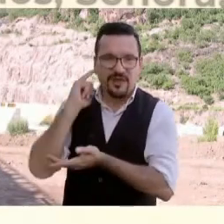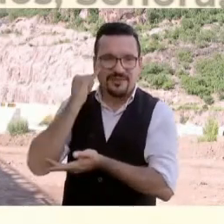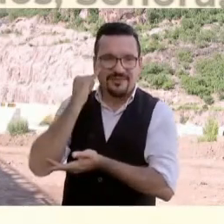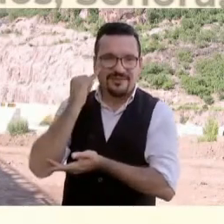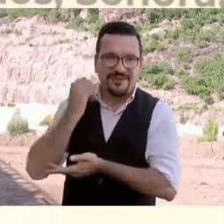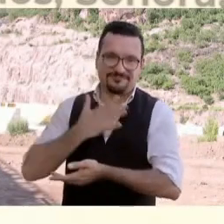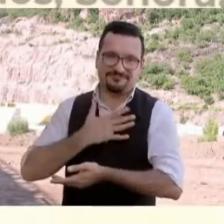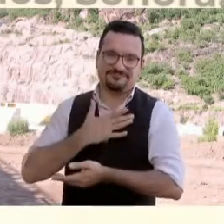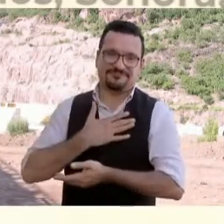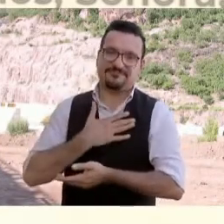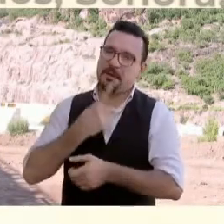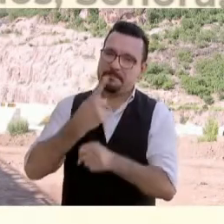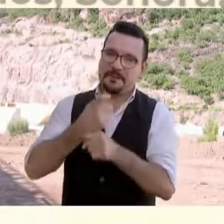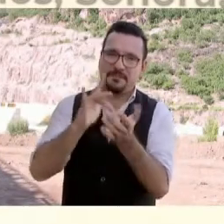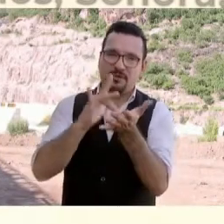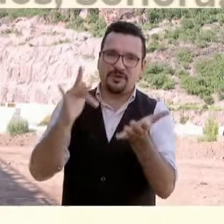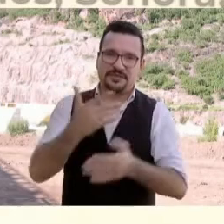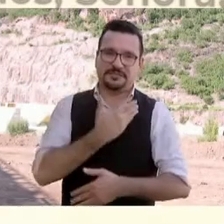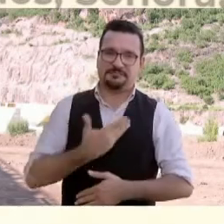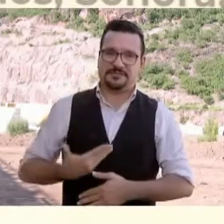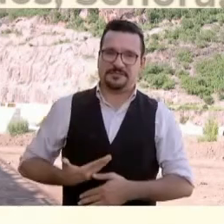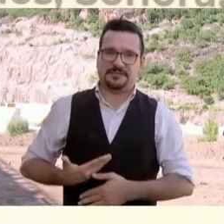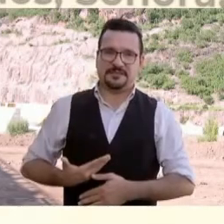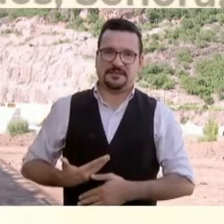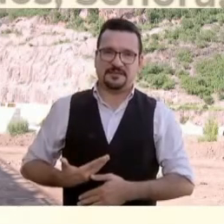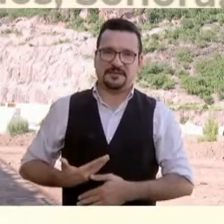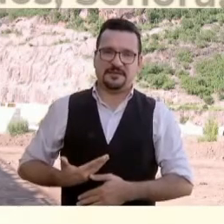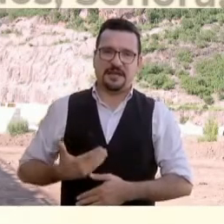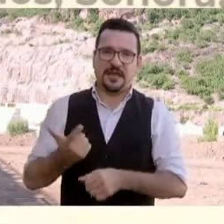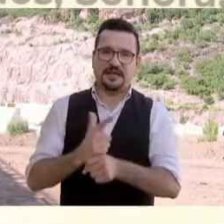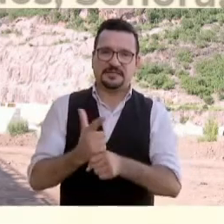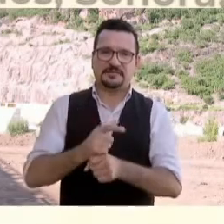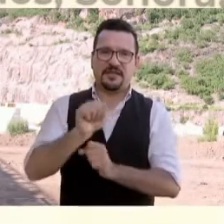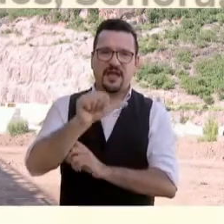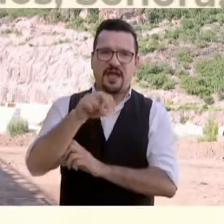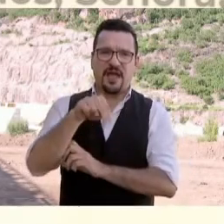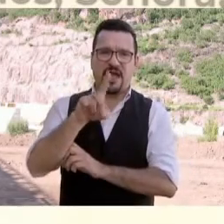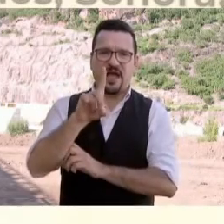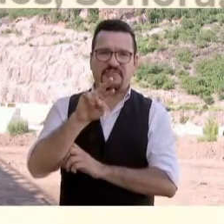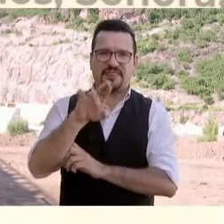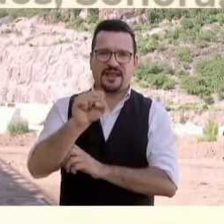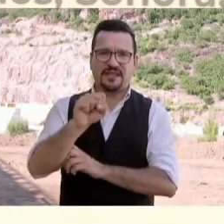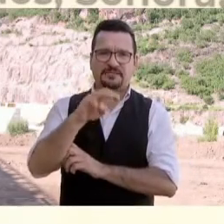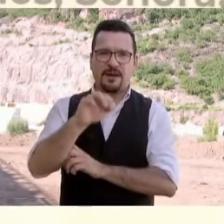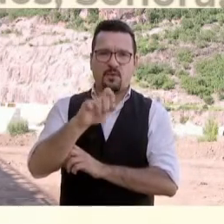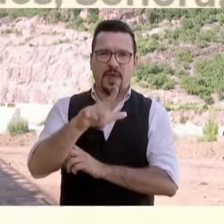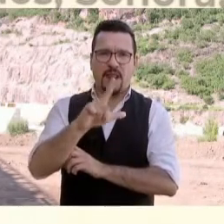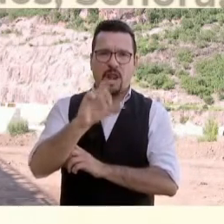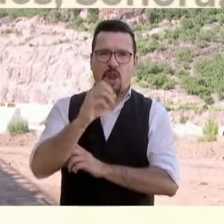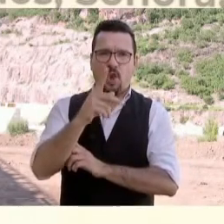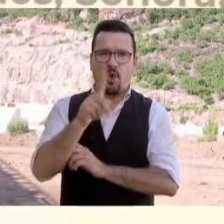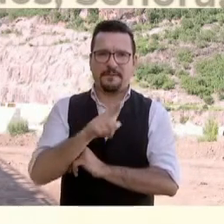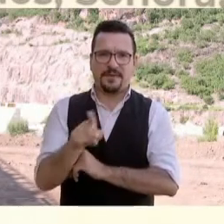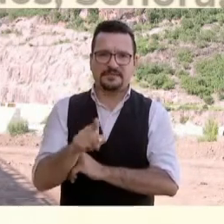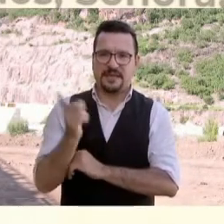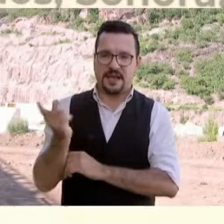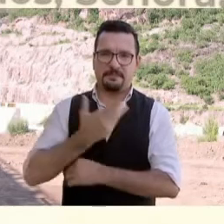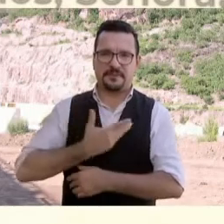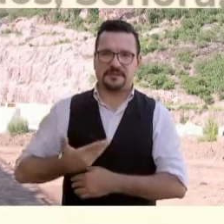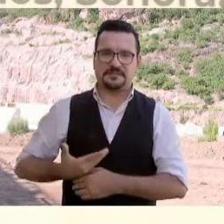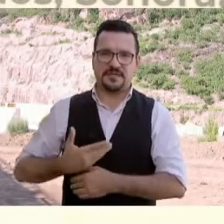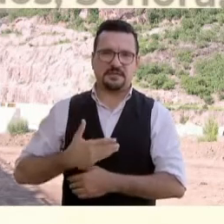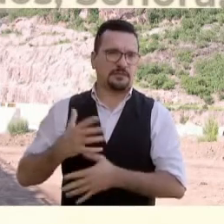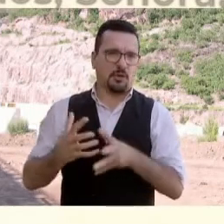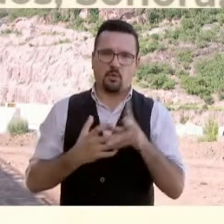pues agradecerles a nuestro presidente licenciado andrés manuel lópez obrador como presidente